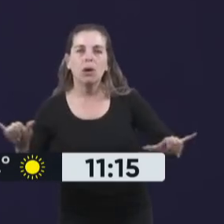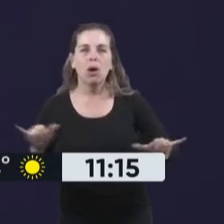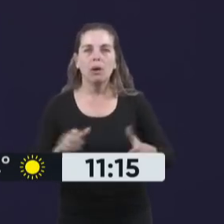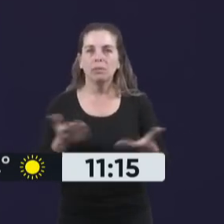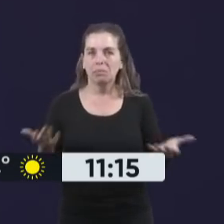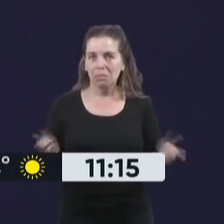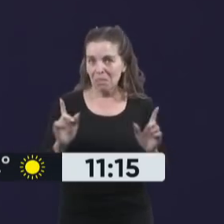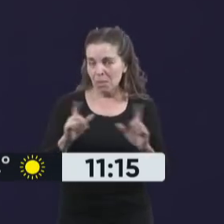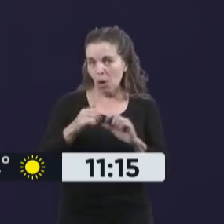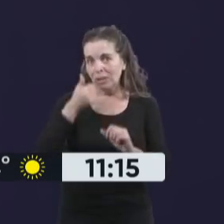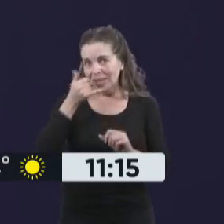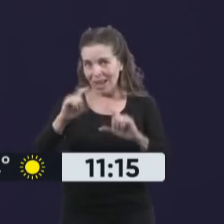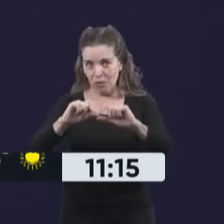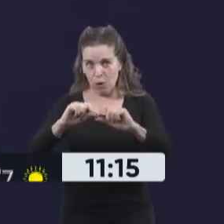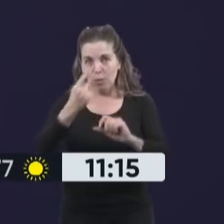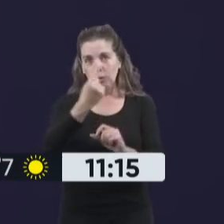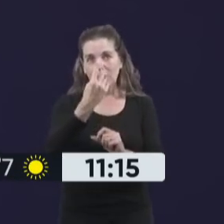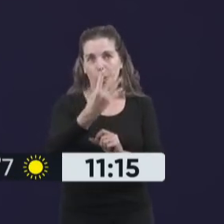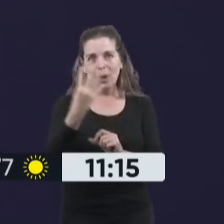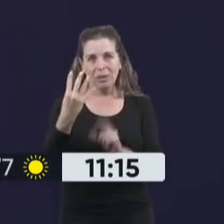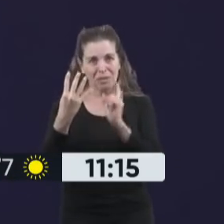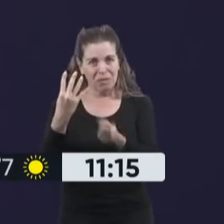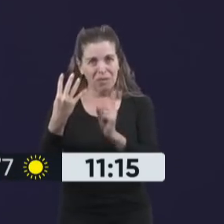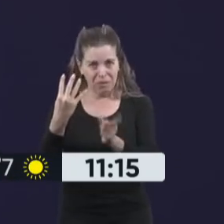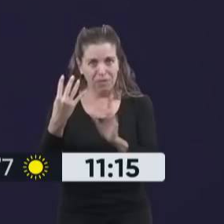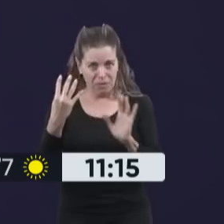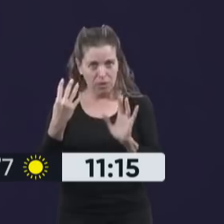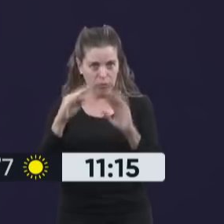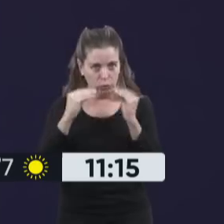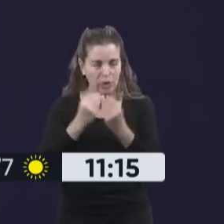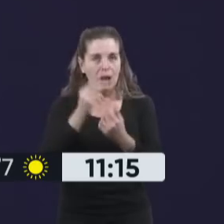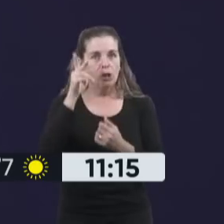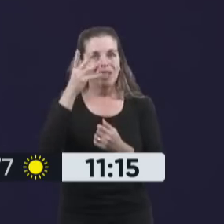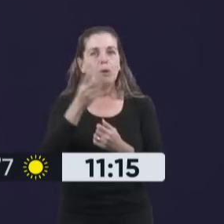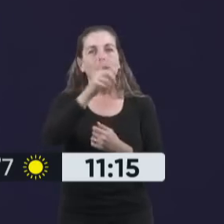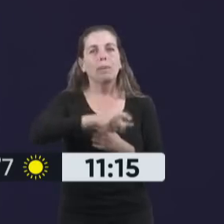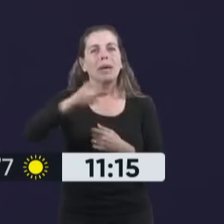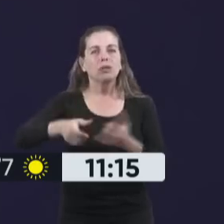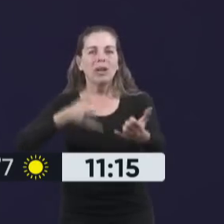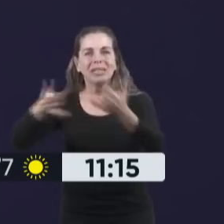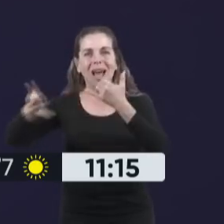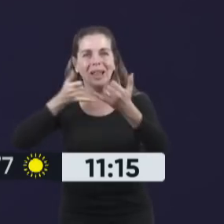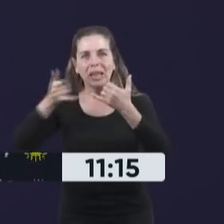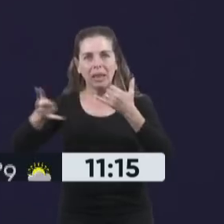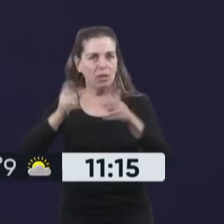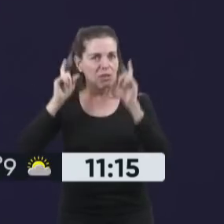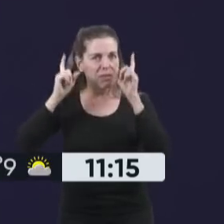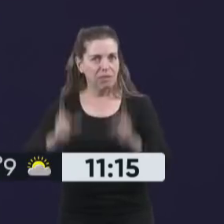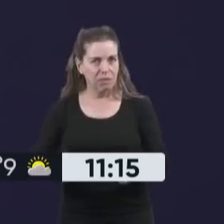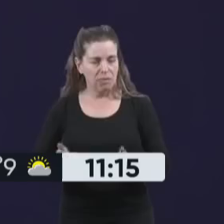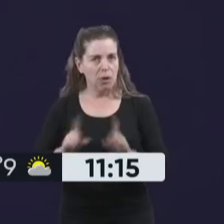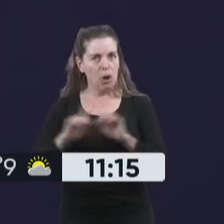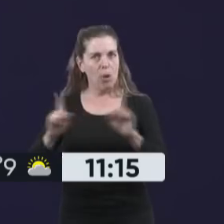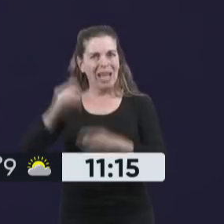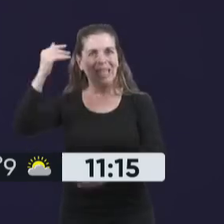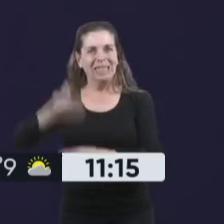la línea 144 está activa, tiene 84 personas trabajando de manera permanente, no se ha